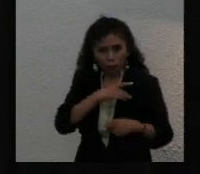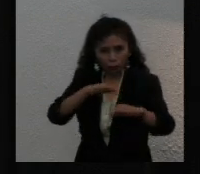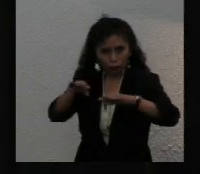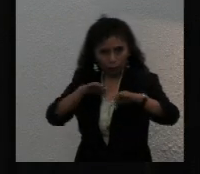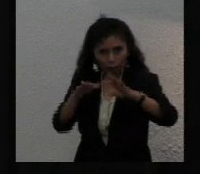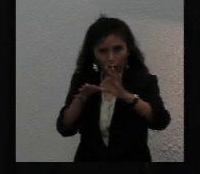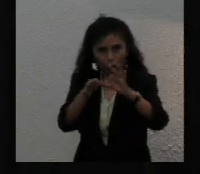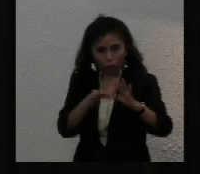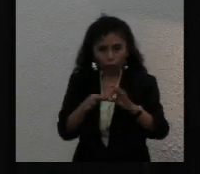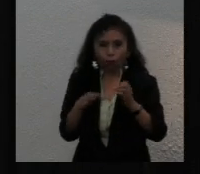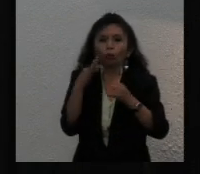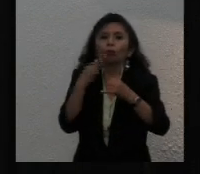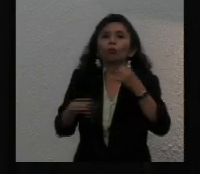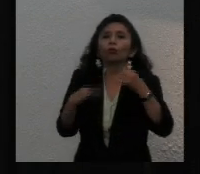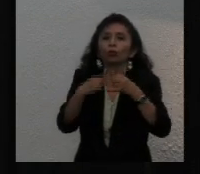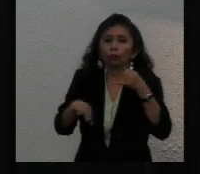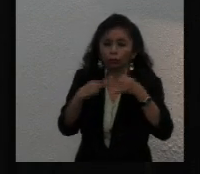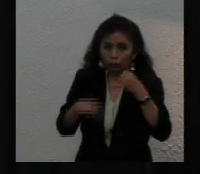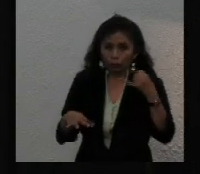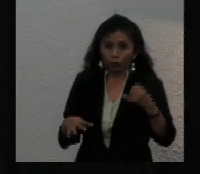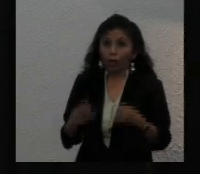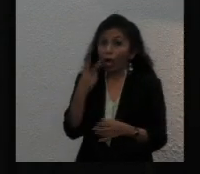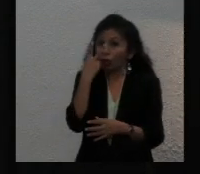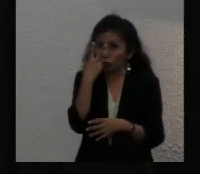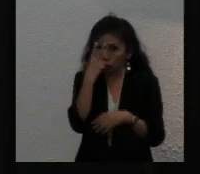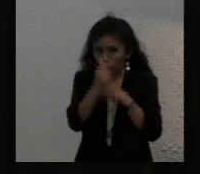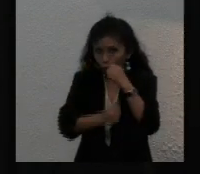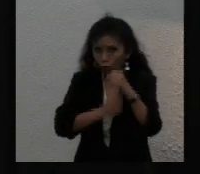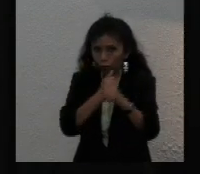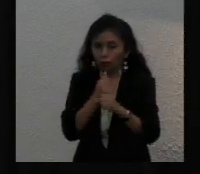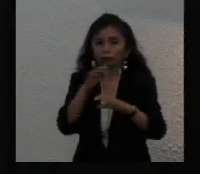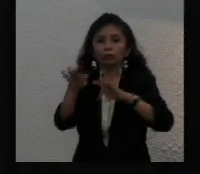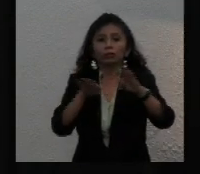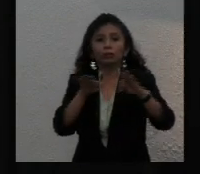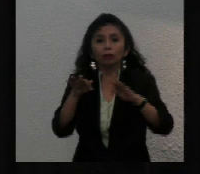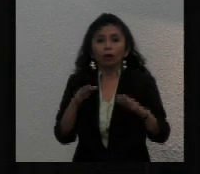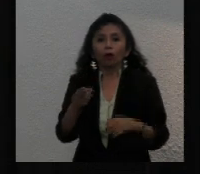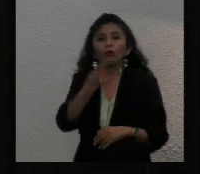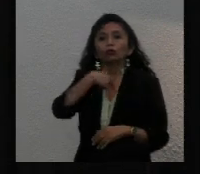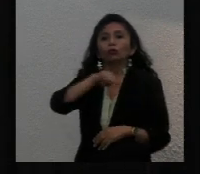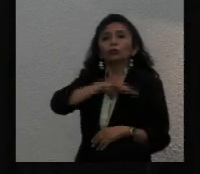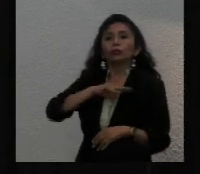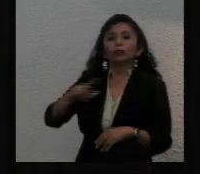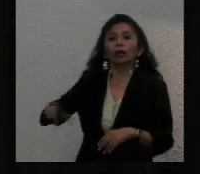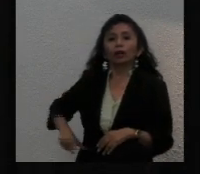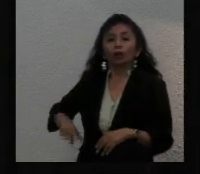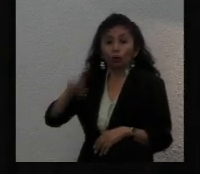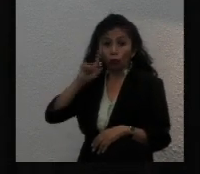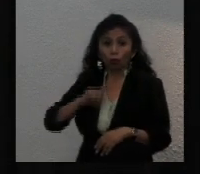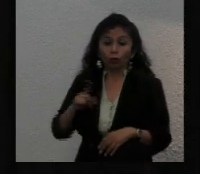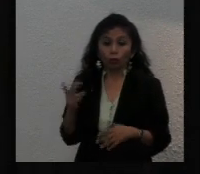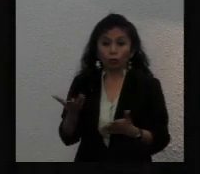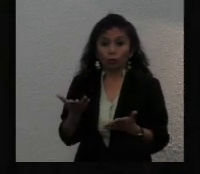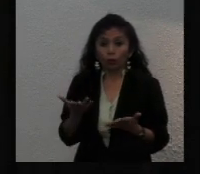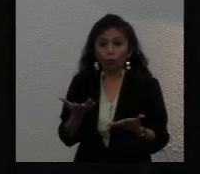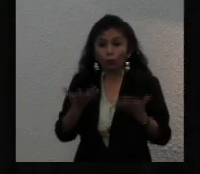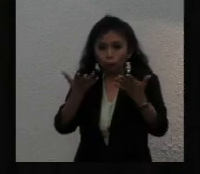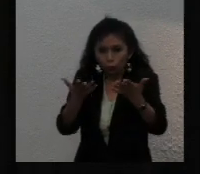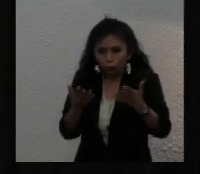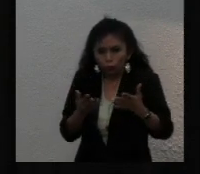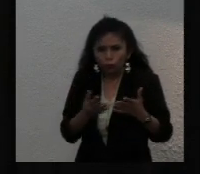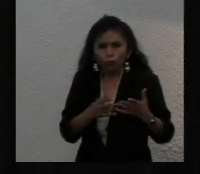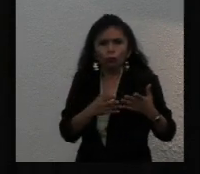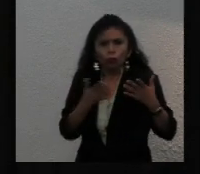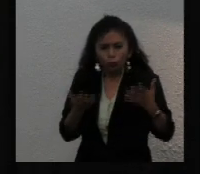trabajando. Finalmente, en estos 2 años de trabajo, nuestra gobernadora nos instituyó